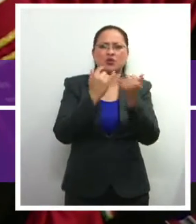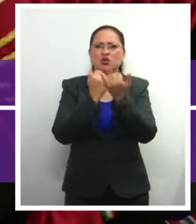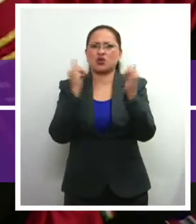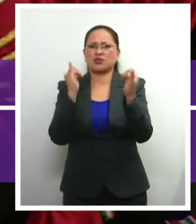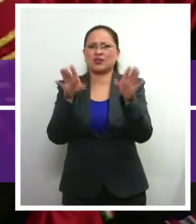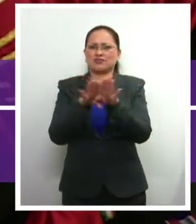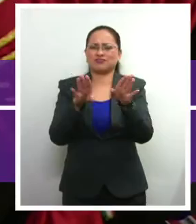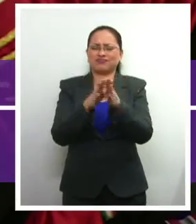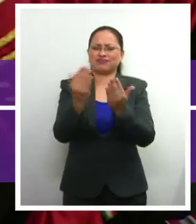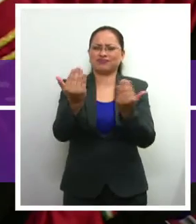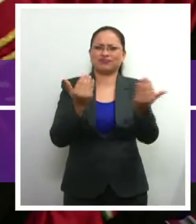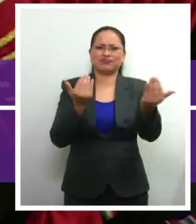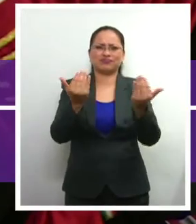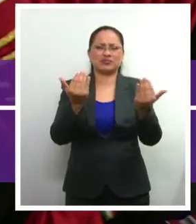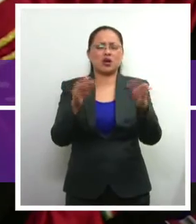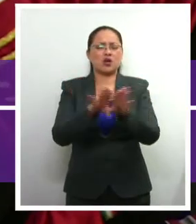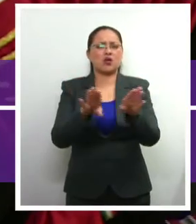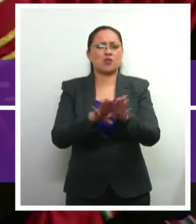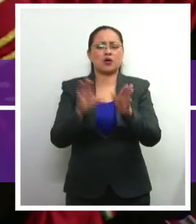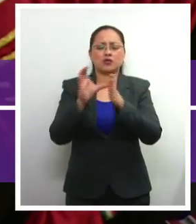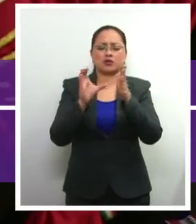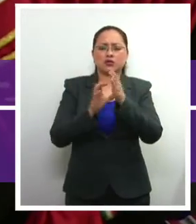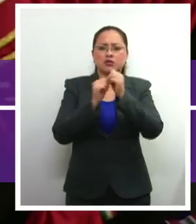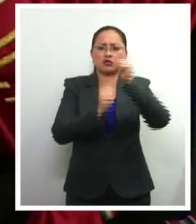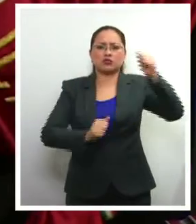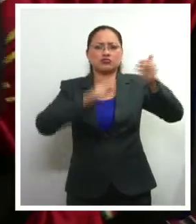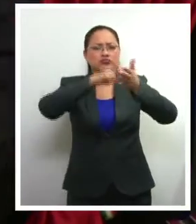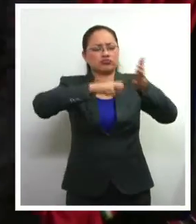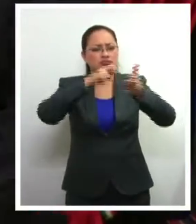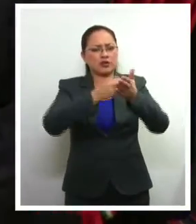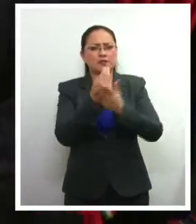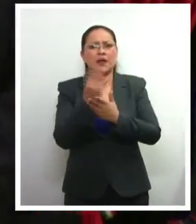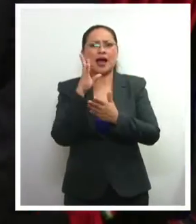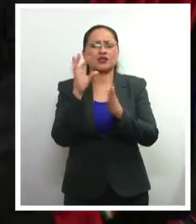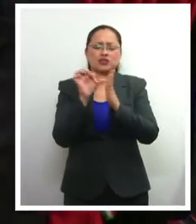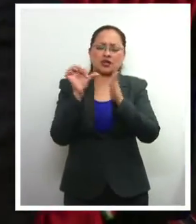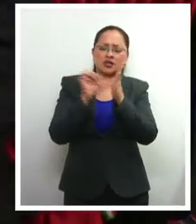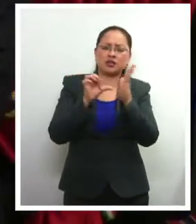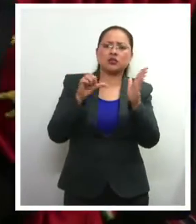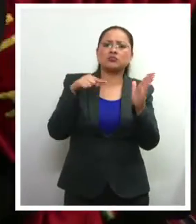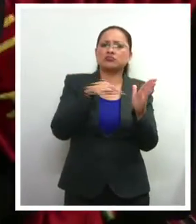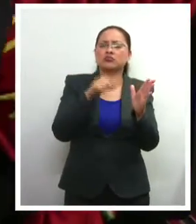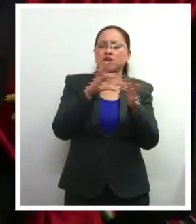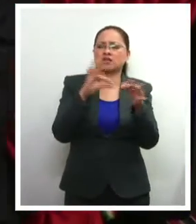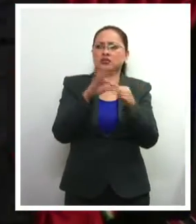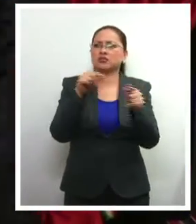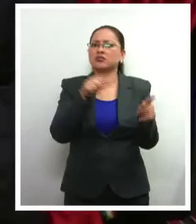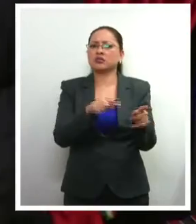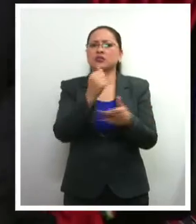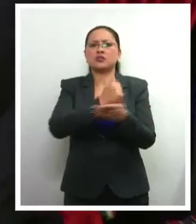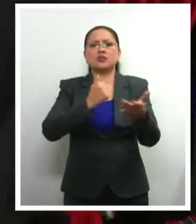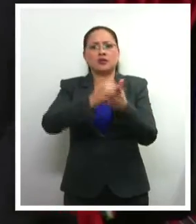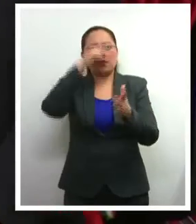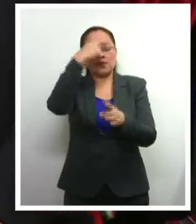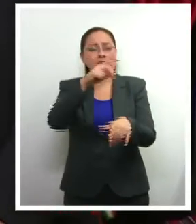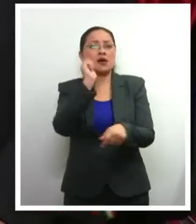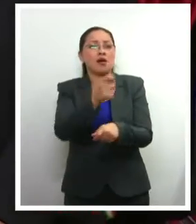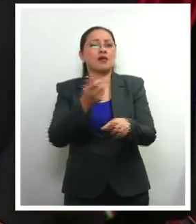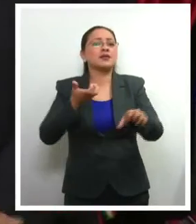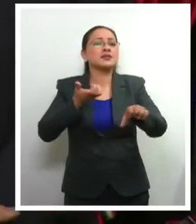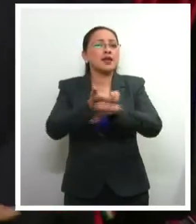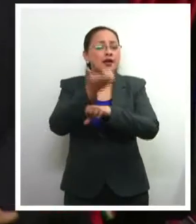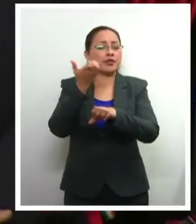reforma constitucional realizada, varios artículos tratan a la Ciudad de México como entidad